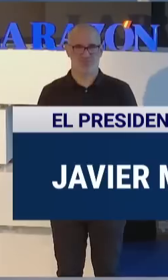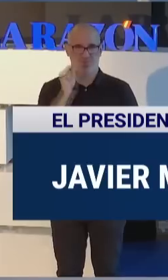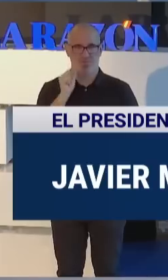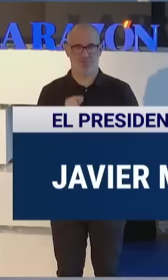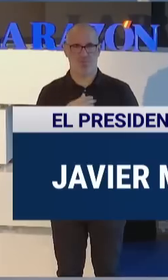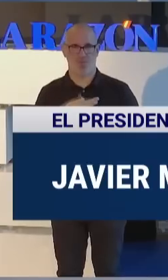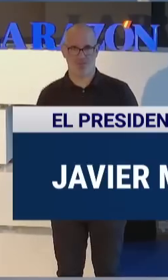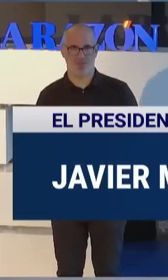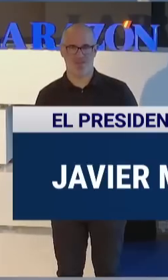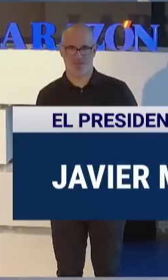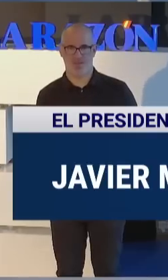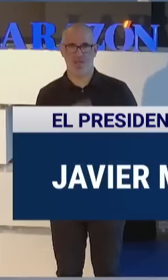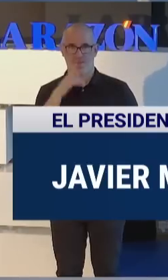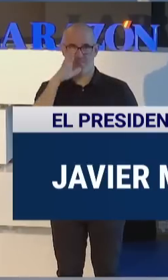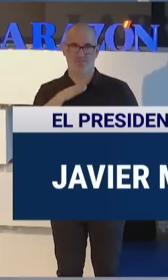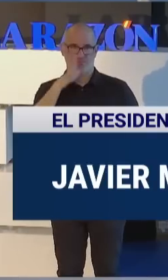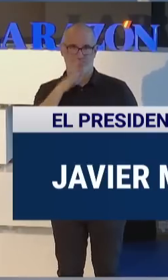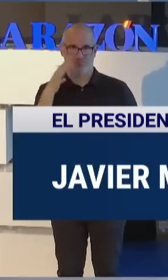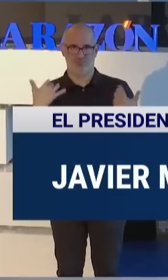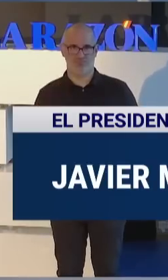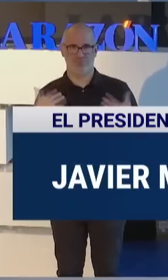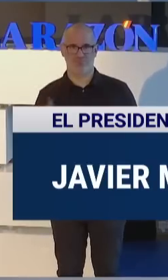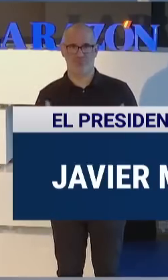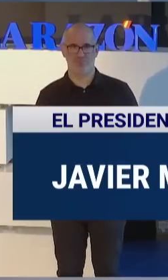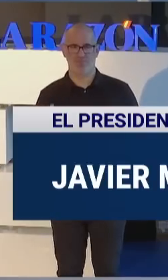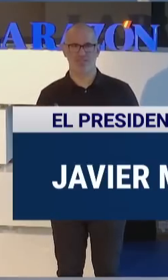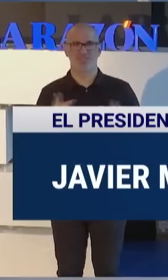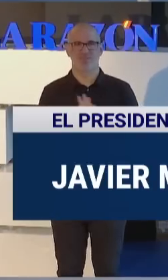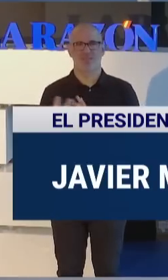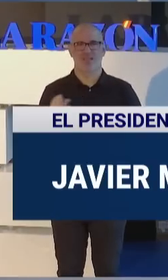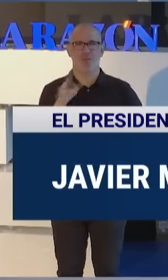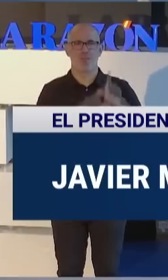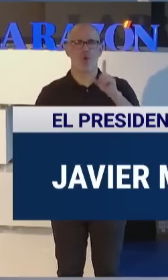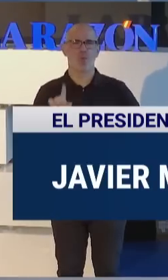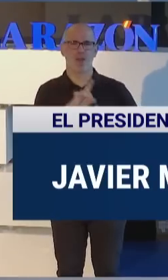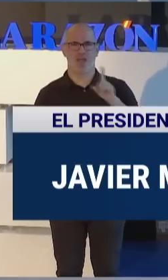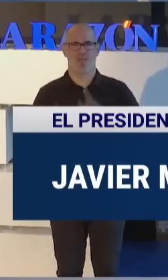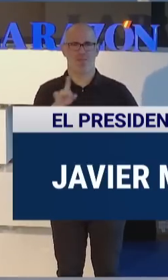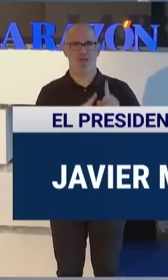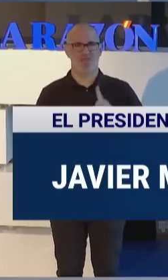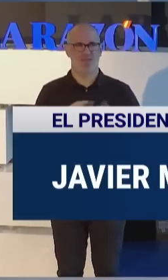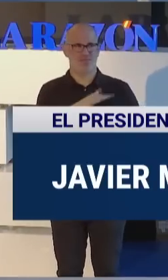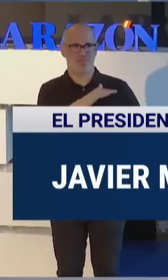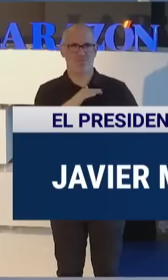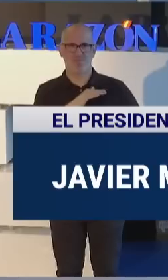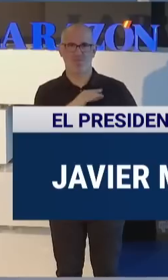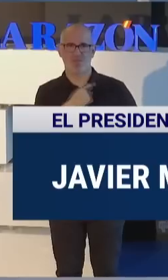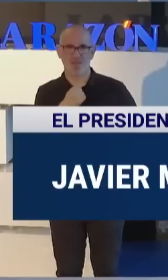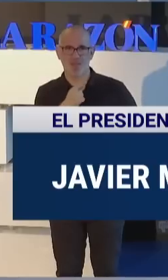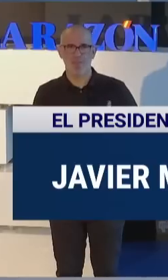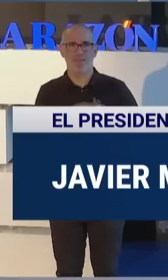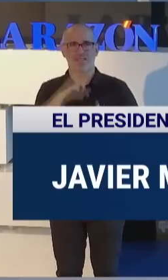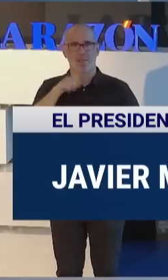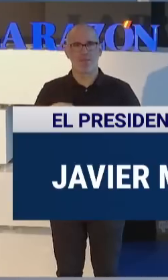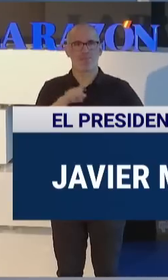eso? Entonces, el problema ya no era un problema solo de flujos, sino que teníamos un problema